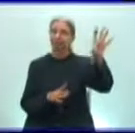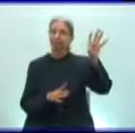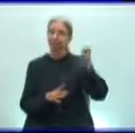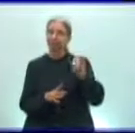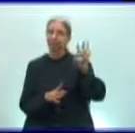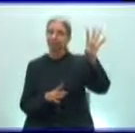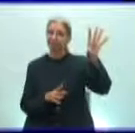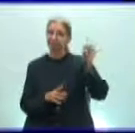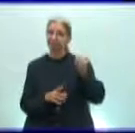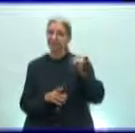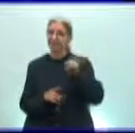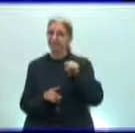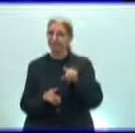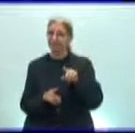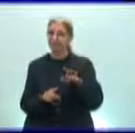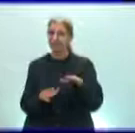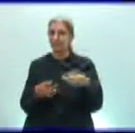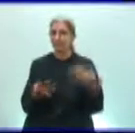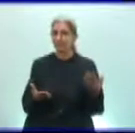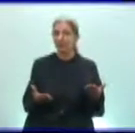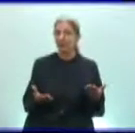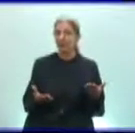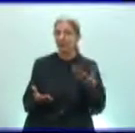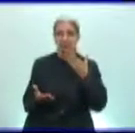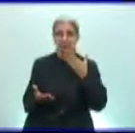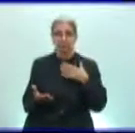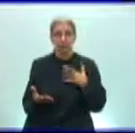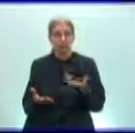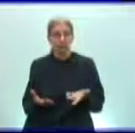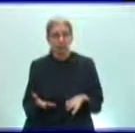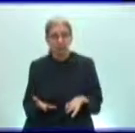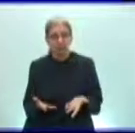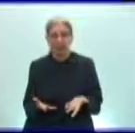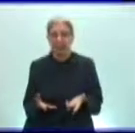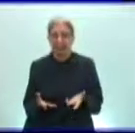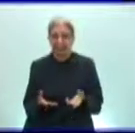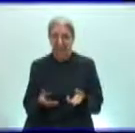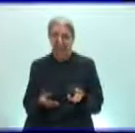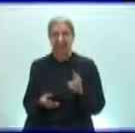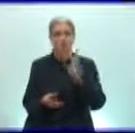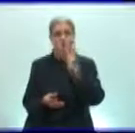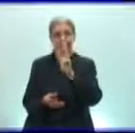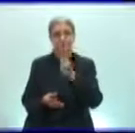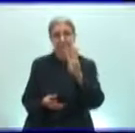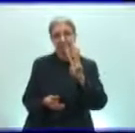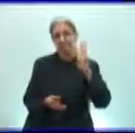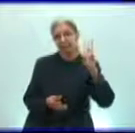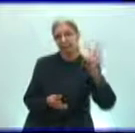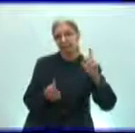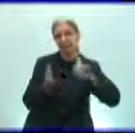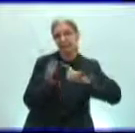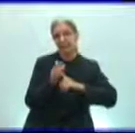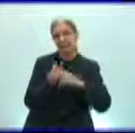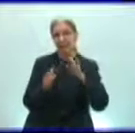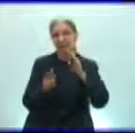estas presentaciones, que a veces yo sé que no les da tiempo copiarlo todo, en el sitio que aparece en pantalla.